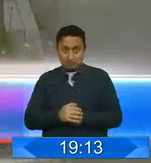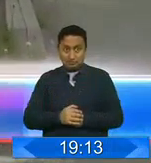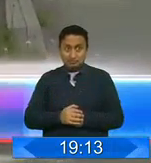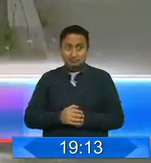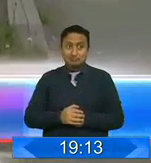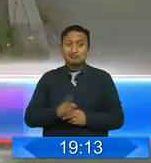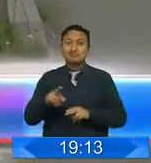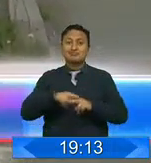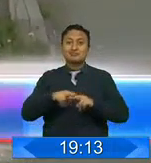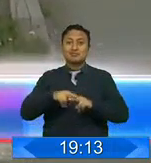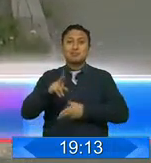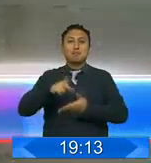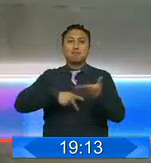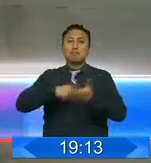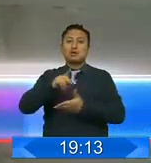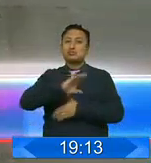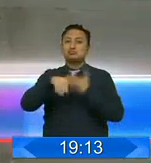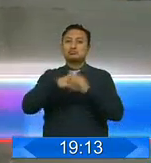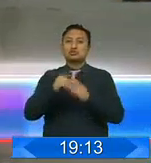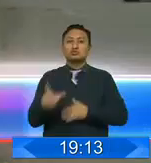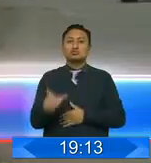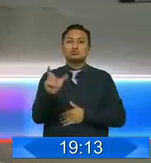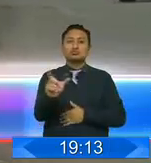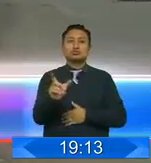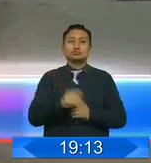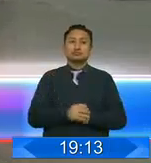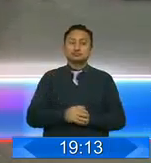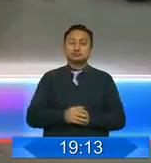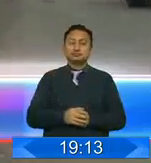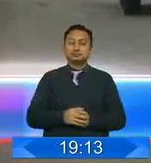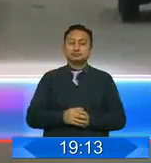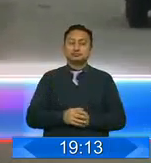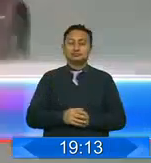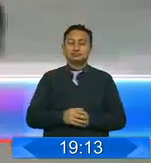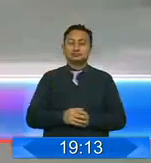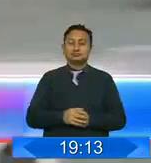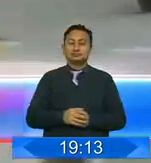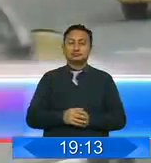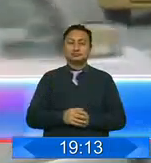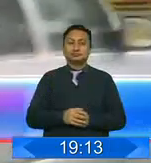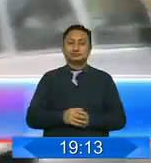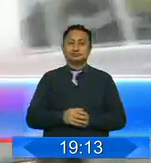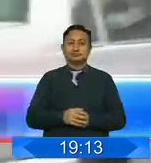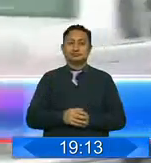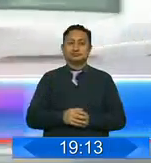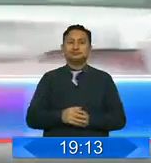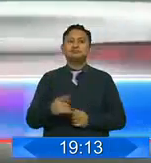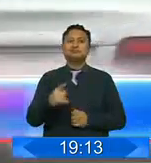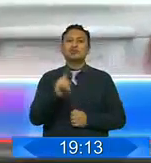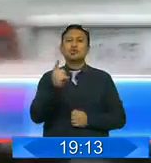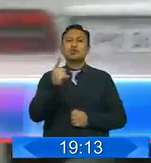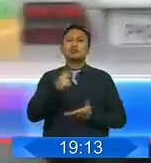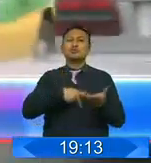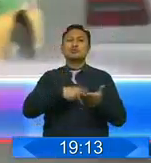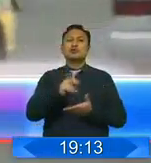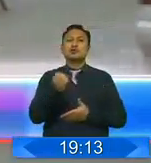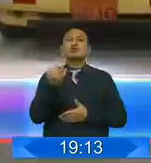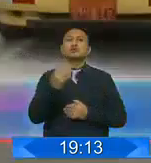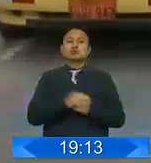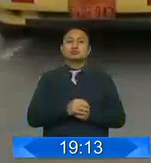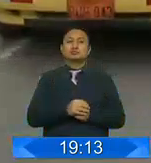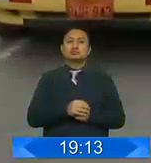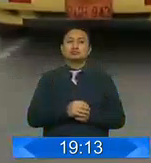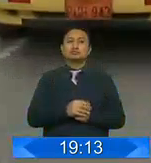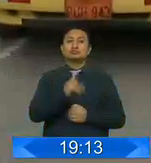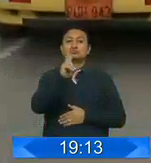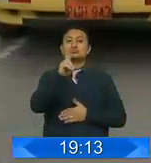en taxis espera entregar las tarjetas de compensación a todos sus agremiados del país. El único valor que deberán cancelar los beneficiados